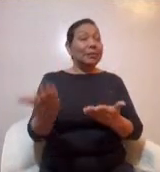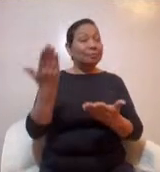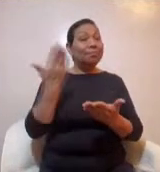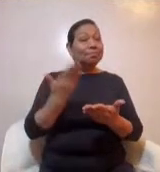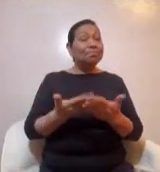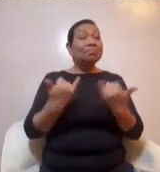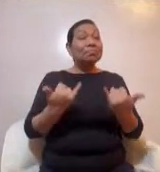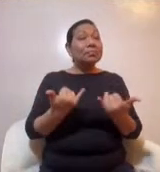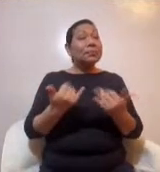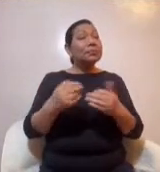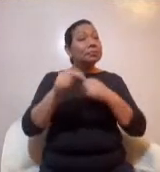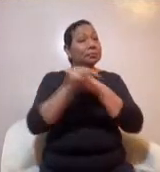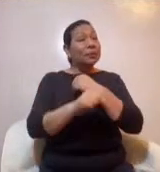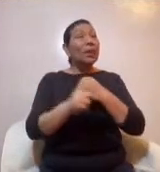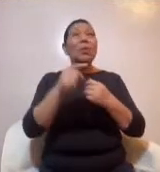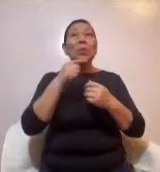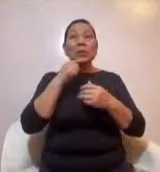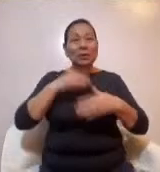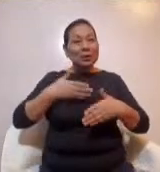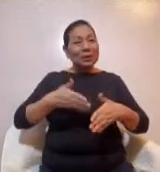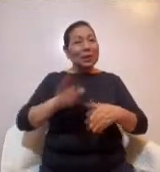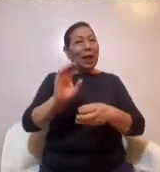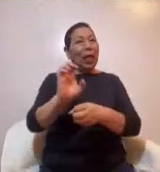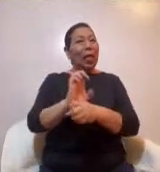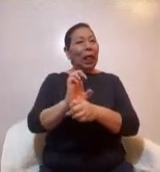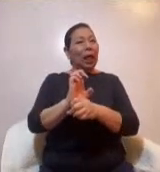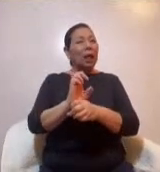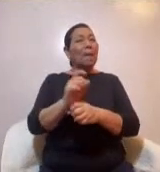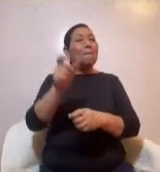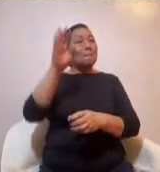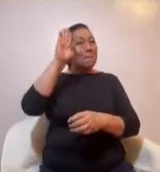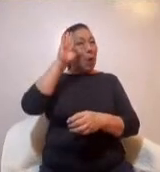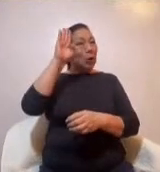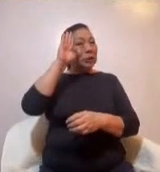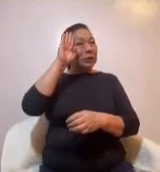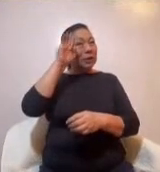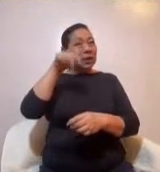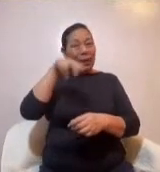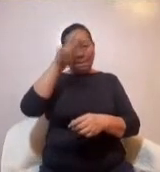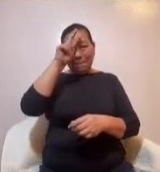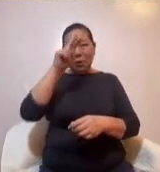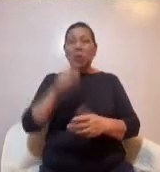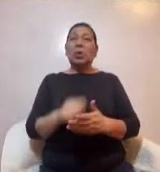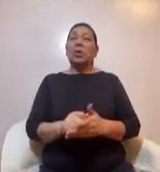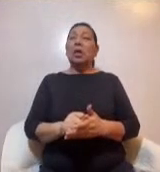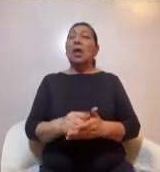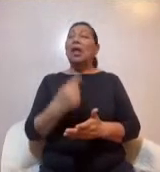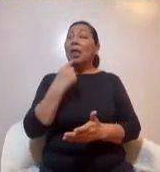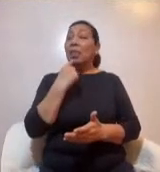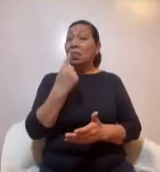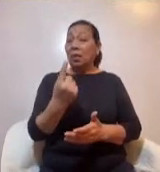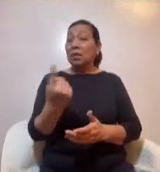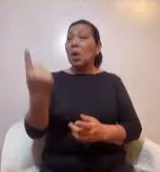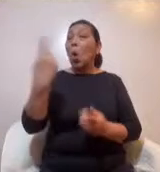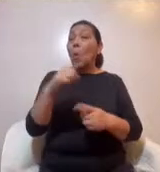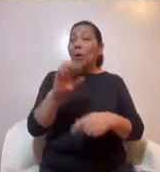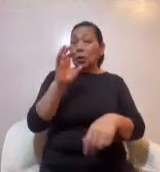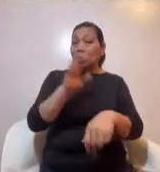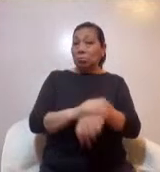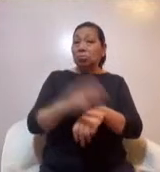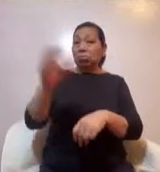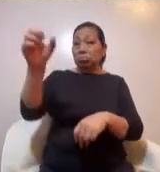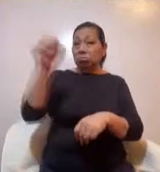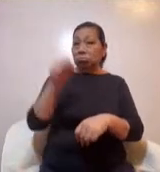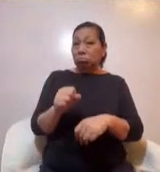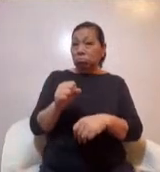4729-2015, la recurrente de nacionalidad ecuatoriana fue intervenida por la Policía Nacional del Perú. Ella aduce que dicha